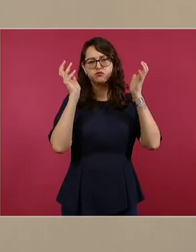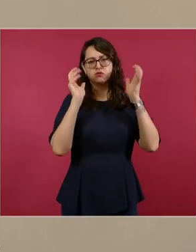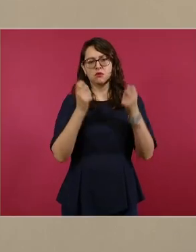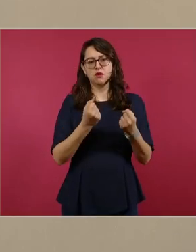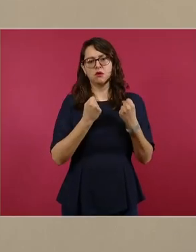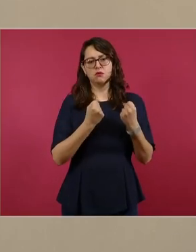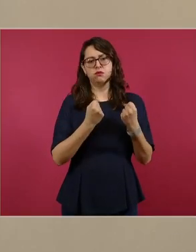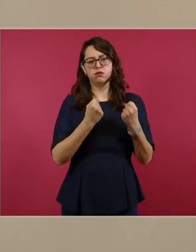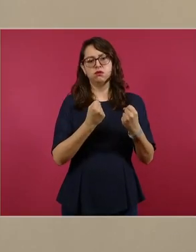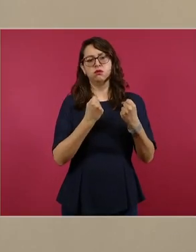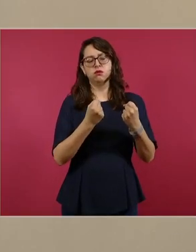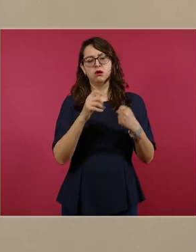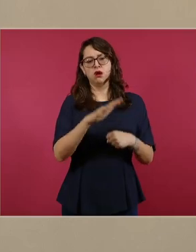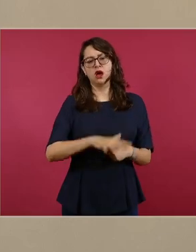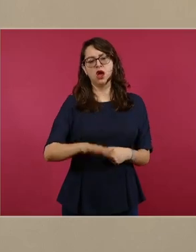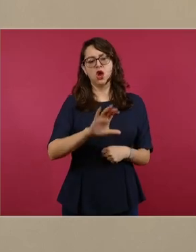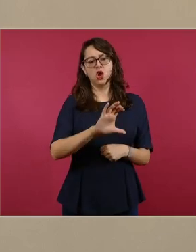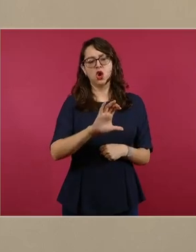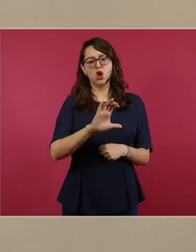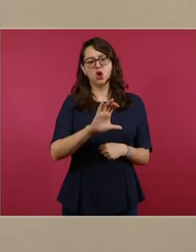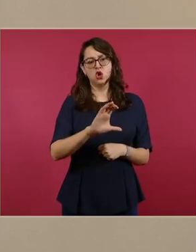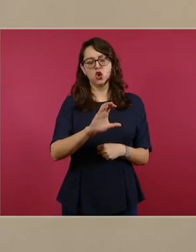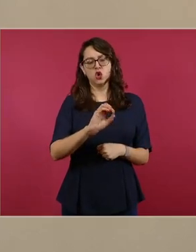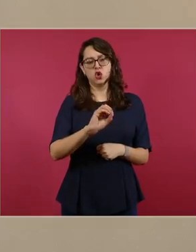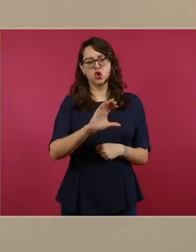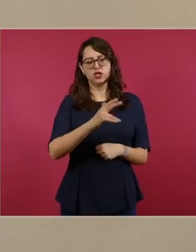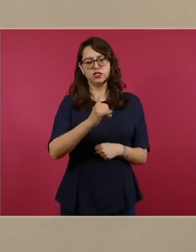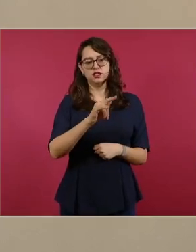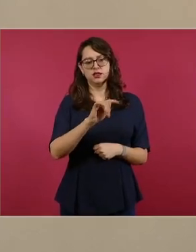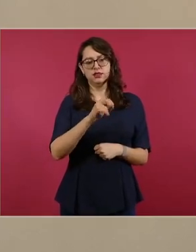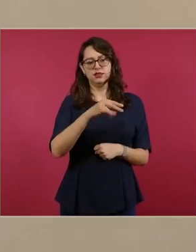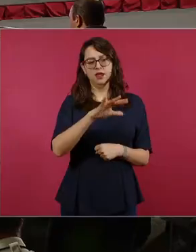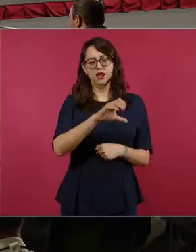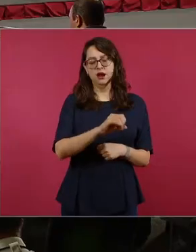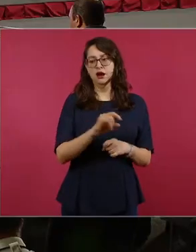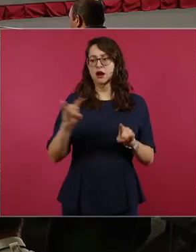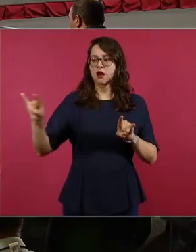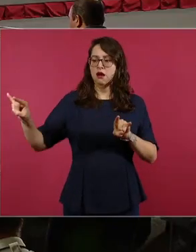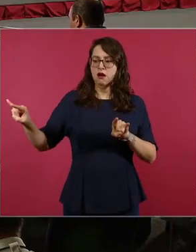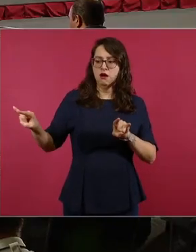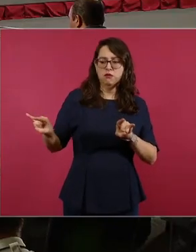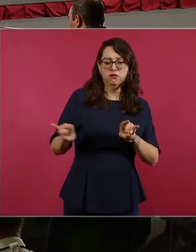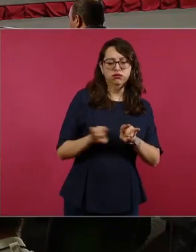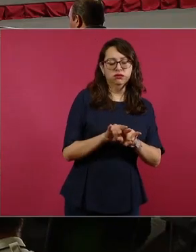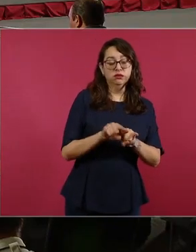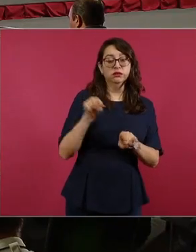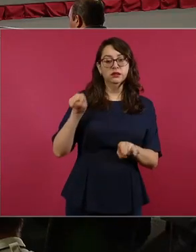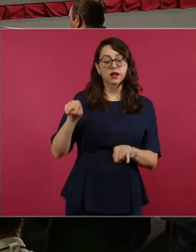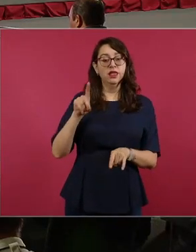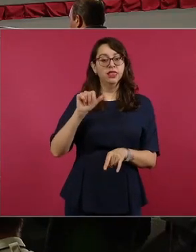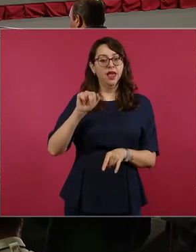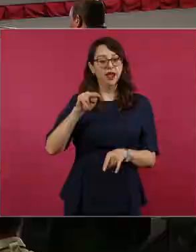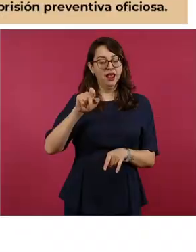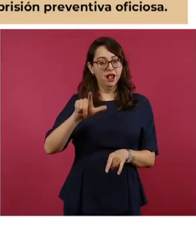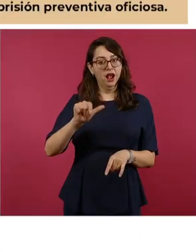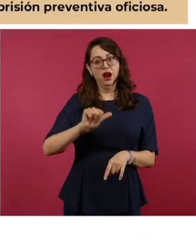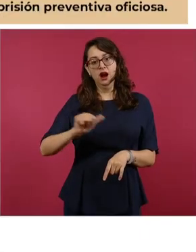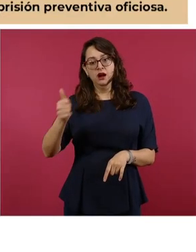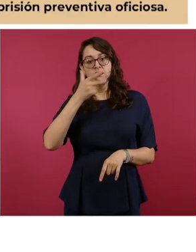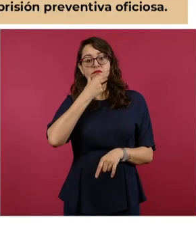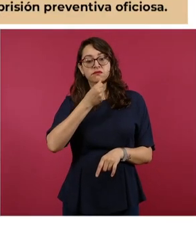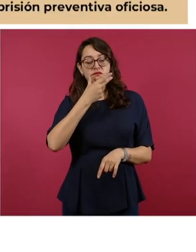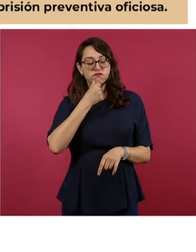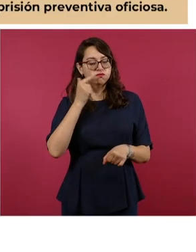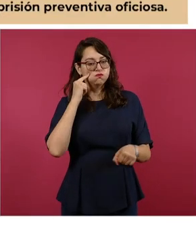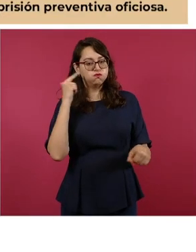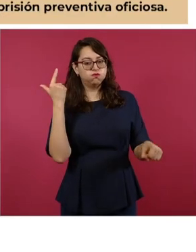Tlatel Xochiténco, cuando se les emparejó un vehículo en el que viajaba Daniel y otro hombre. Al tener a la vista a los policías de